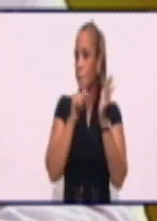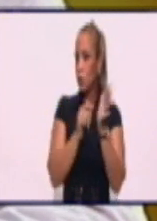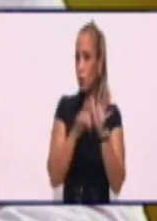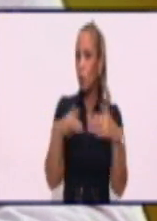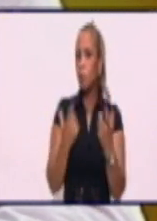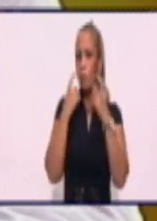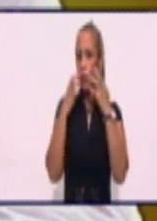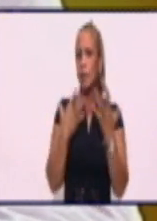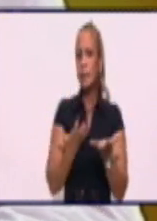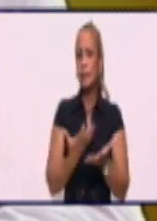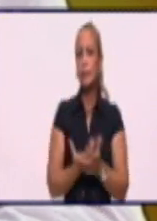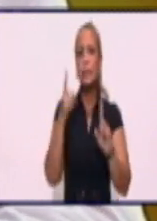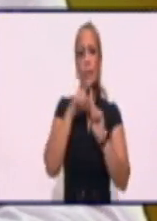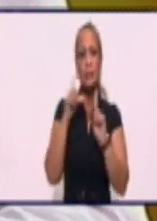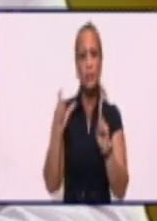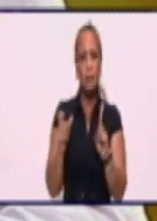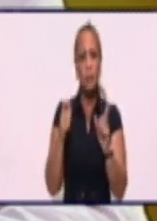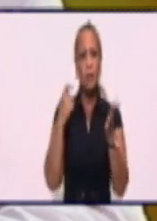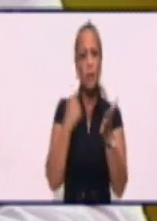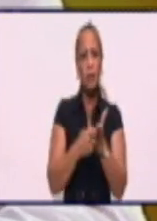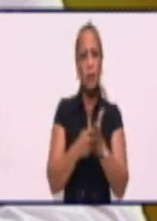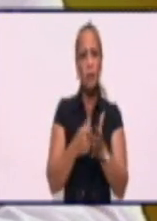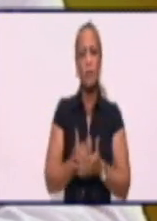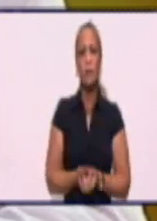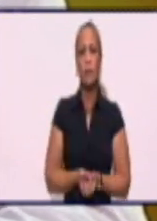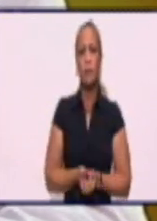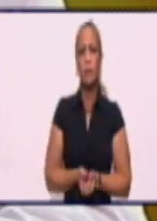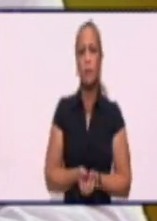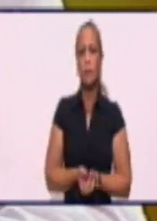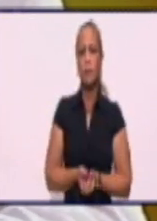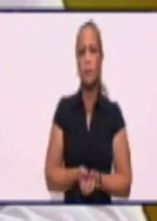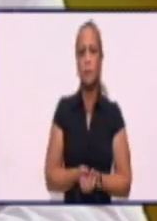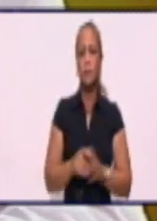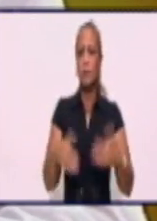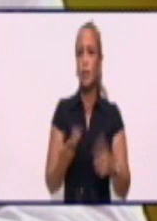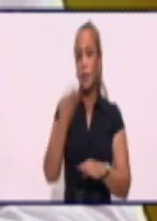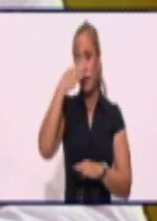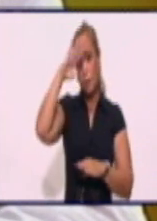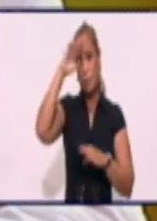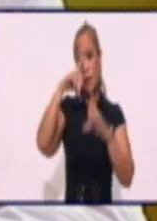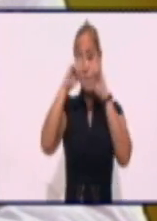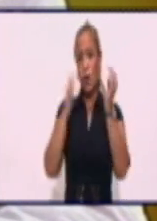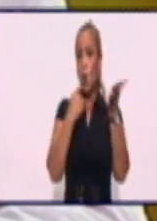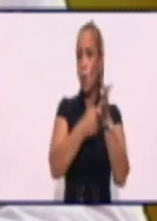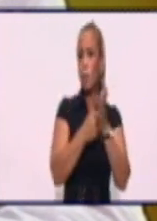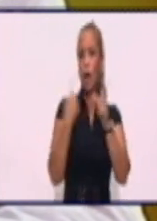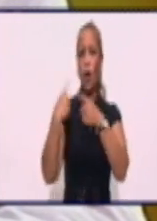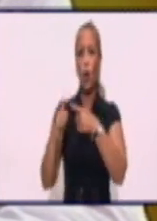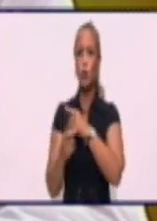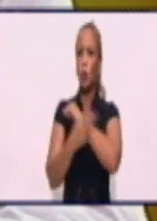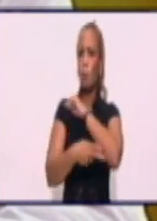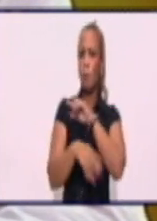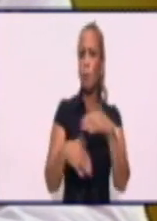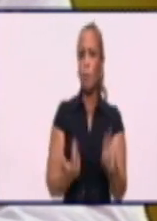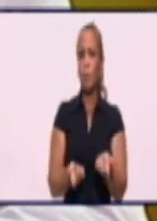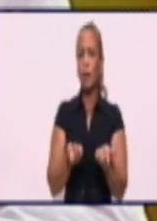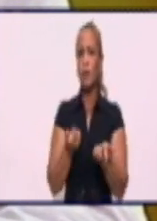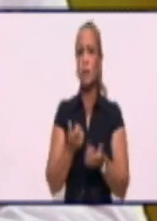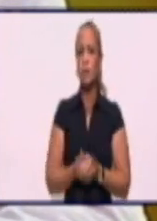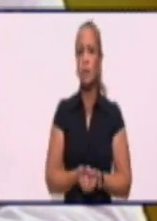es con el tema de la compra de los insumos médicos que el país compra a otros países, como son el caso de la